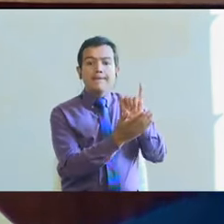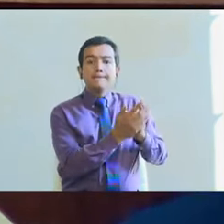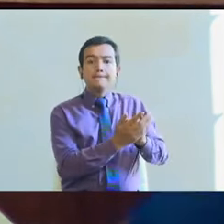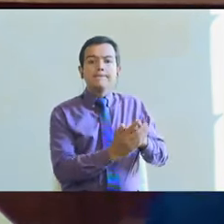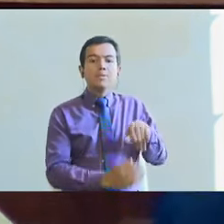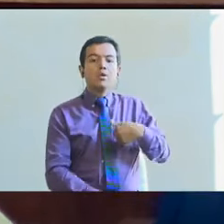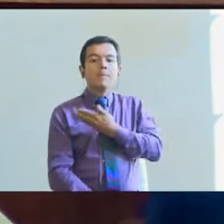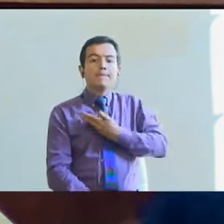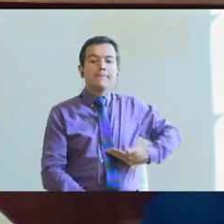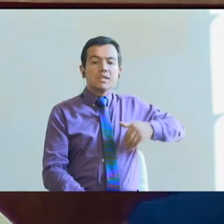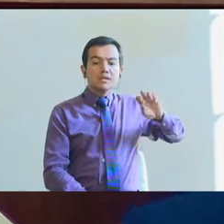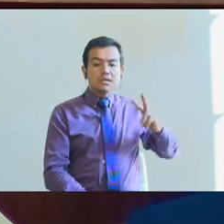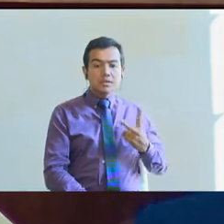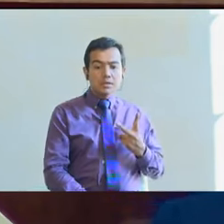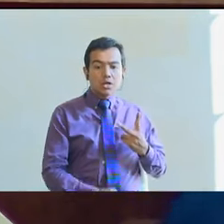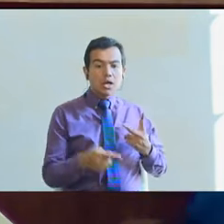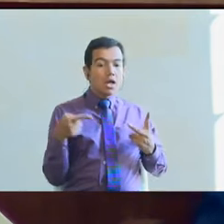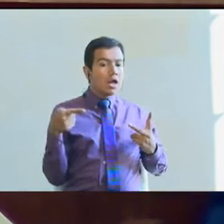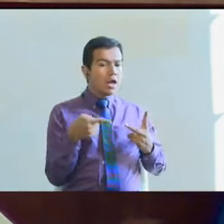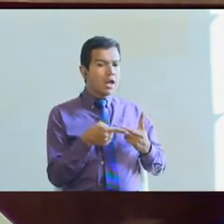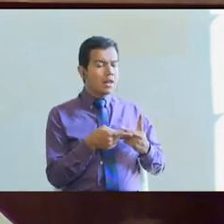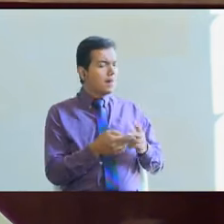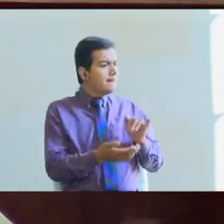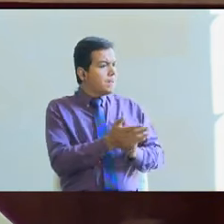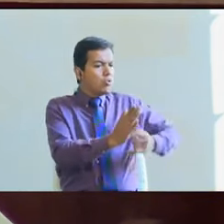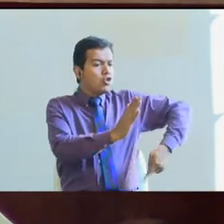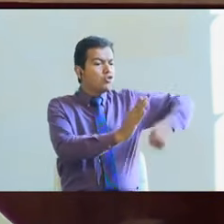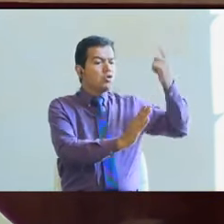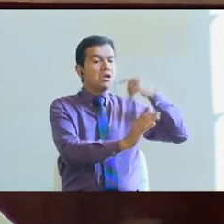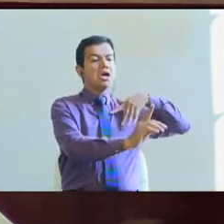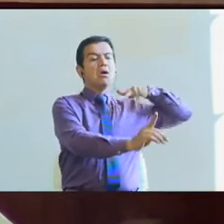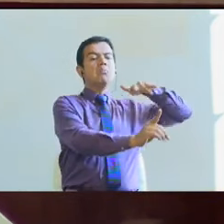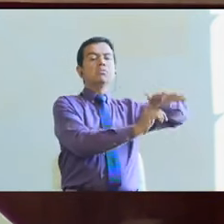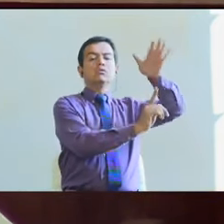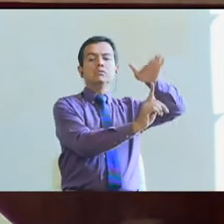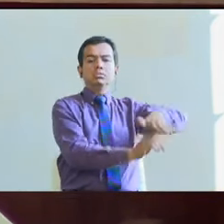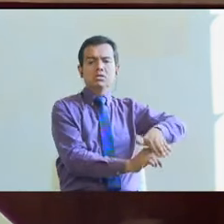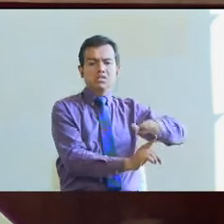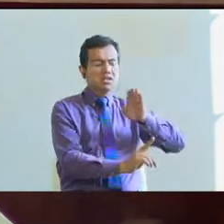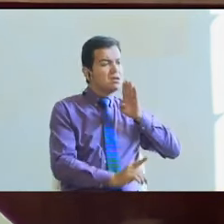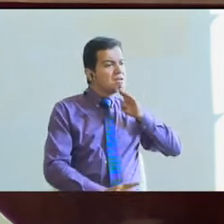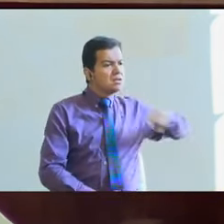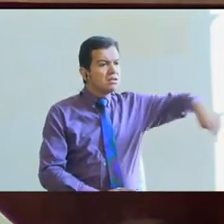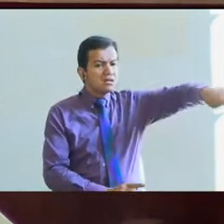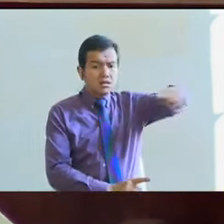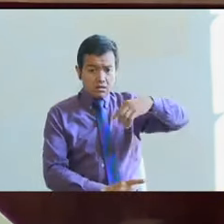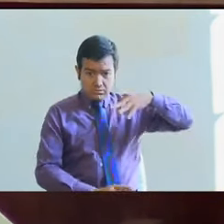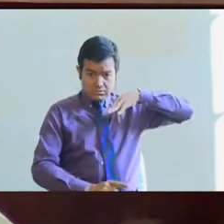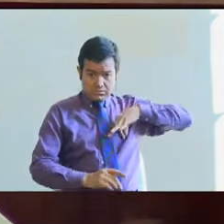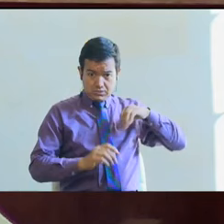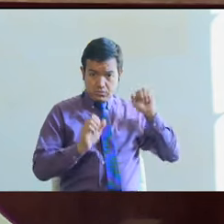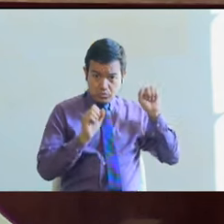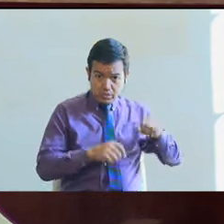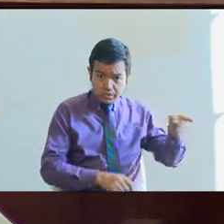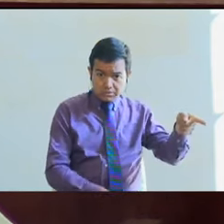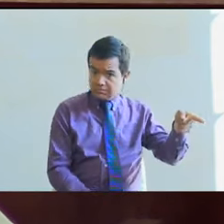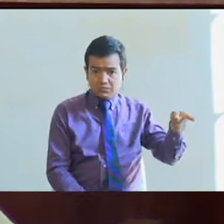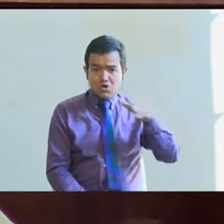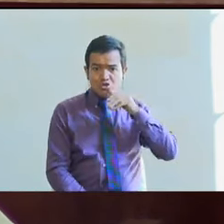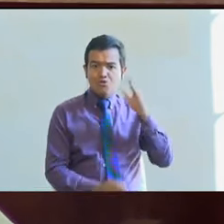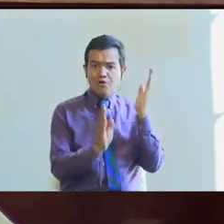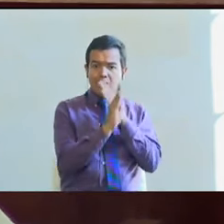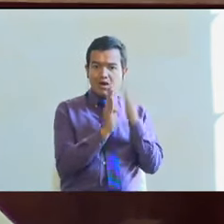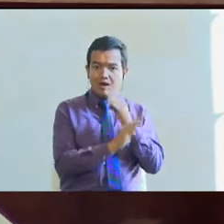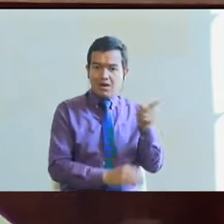vicepresidente le violan su inmunidad parlamentaria No hay ninguna garantía para el resto de los diputados